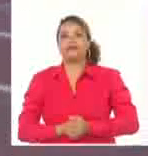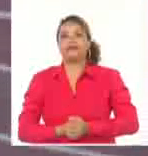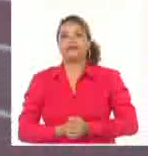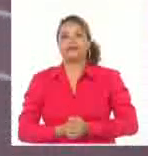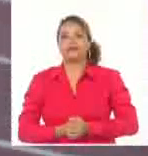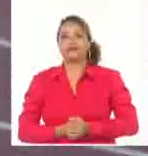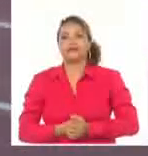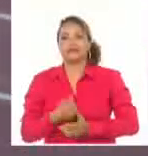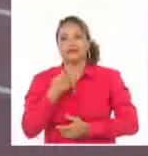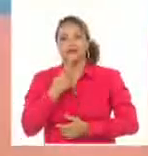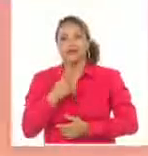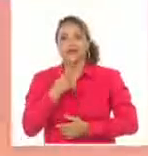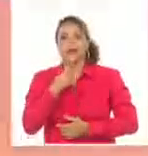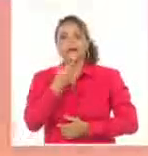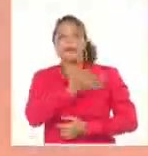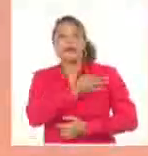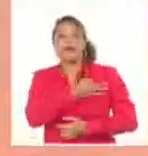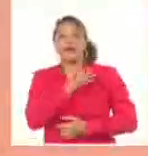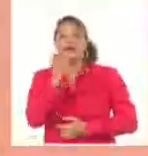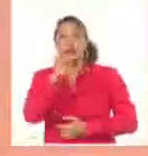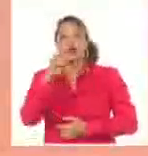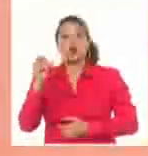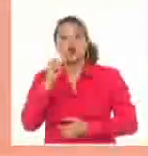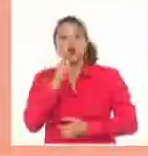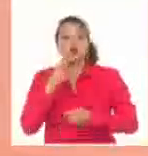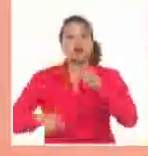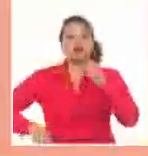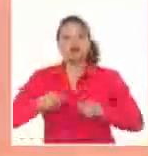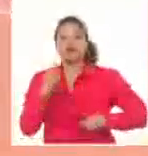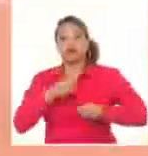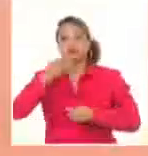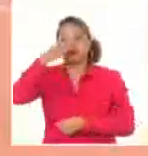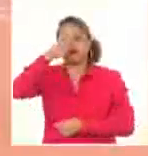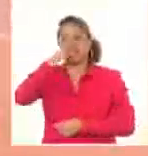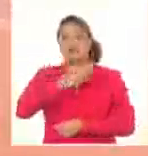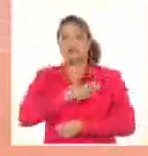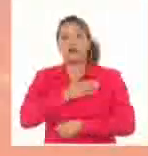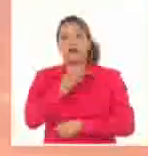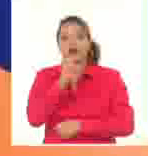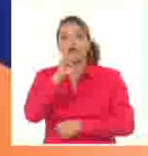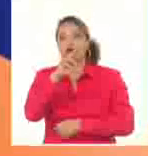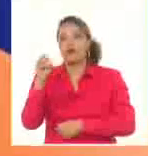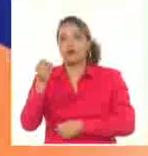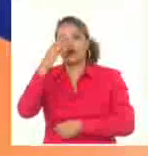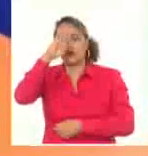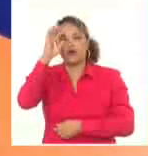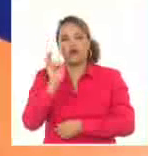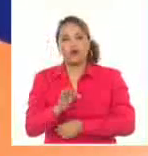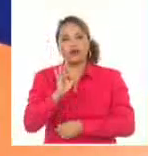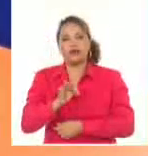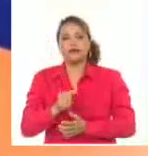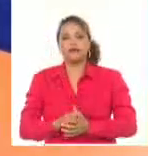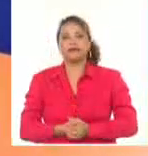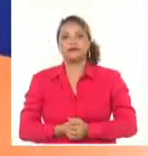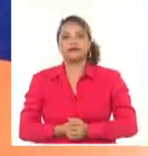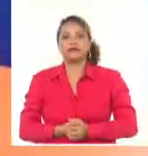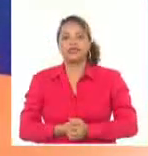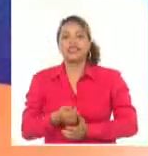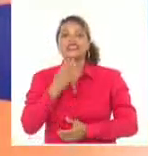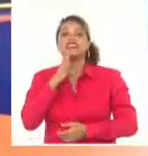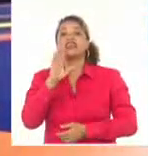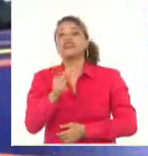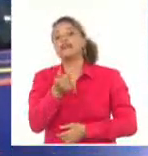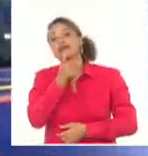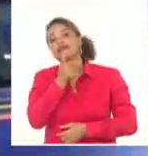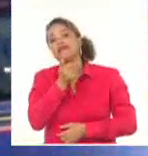para Juan Torena de Cuba. Oro, oro, oro, oro, medalla de oro para Cuba. Se dice fácil,